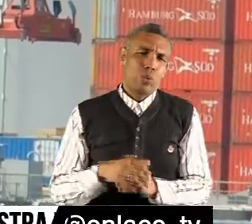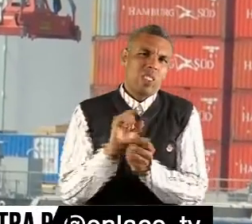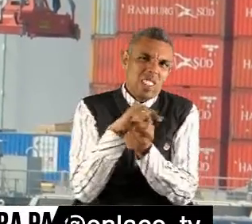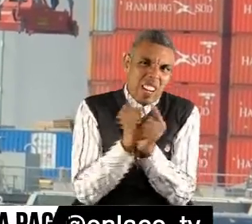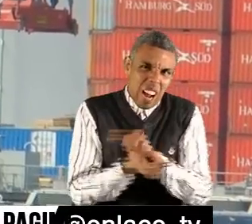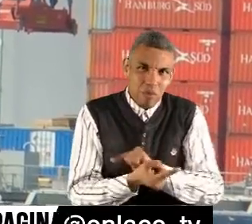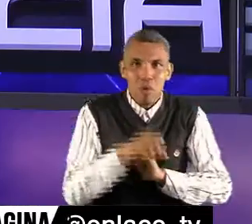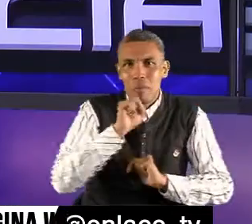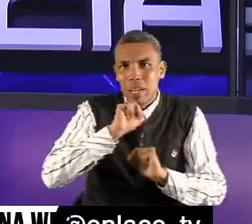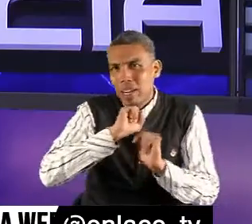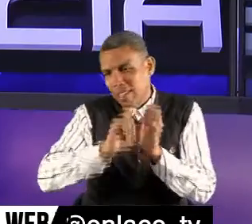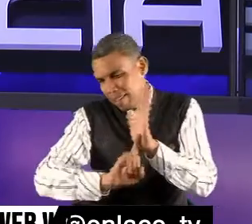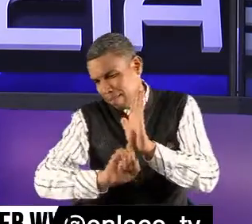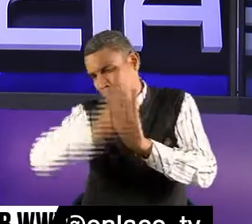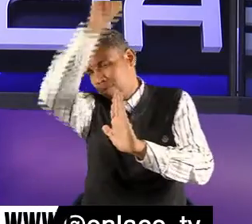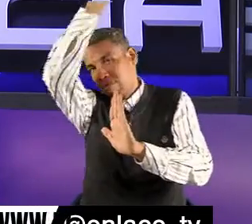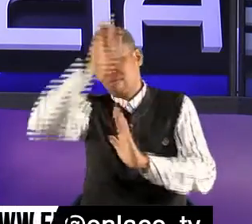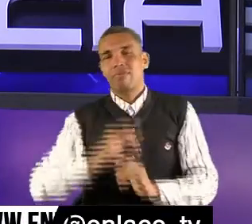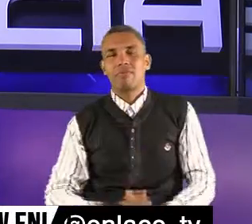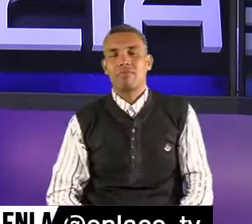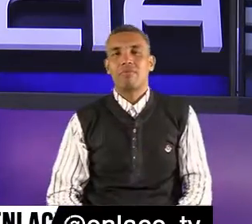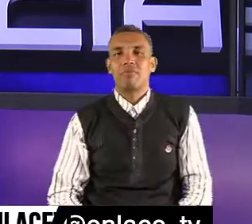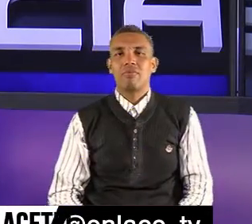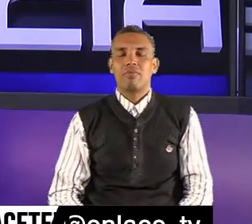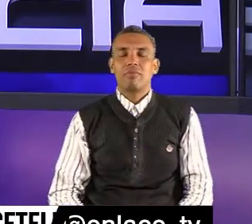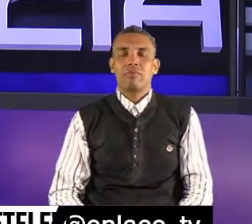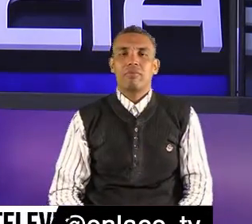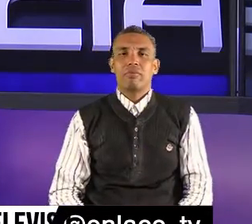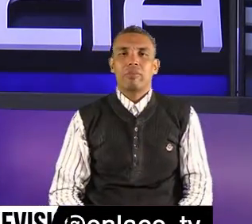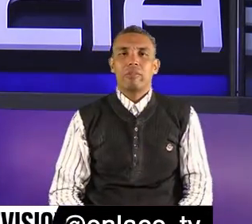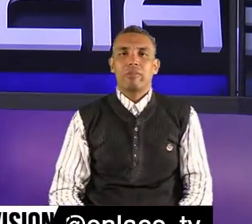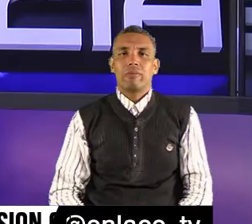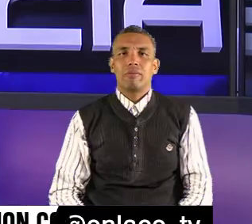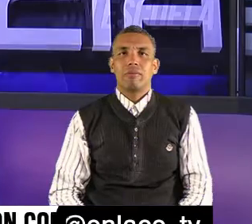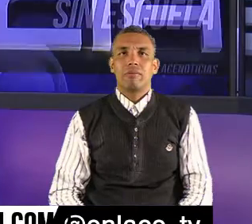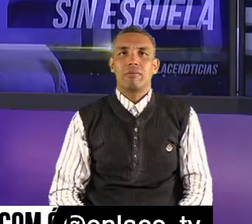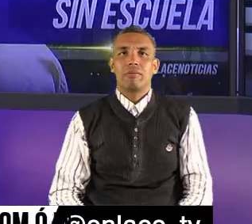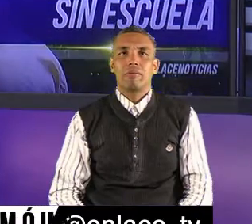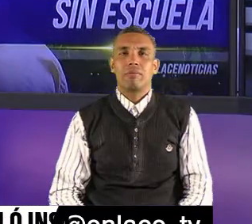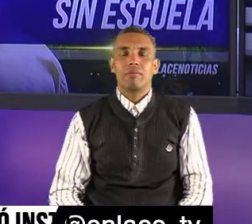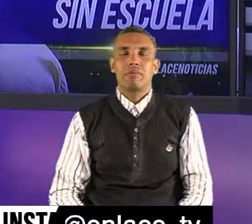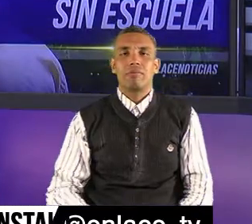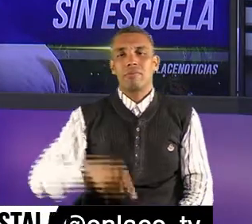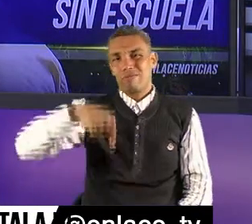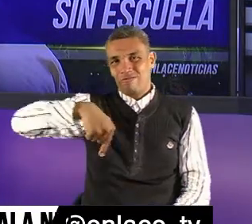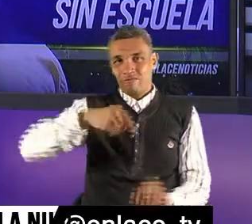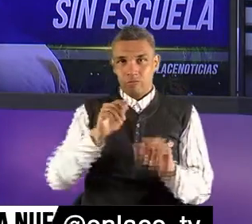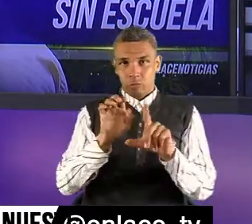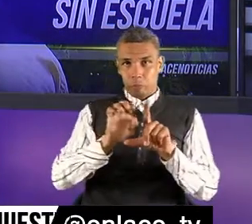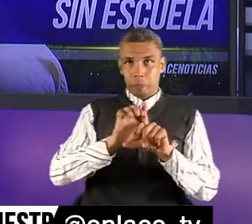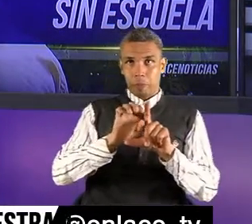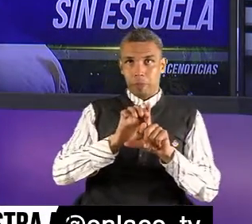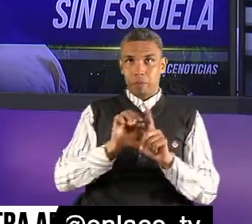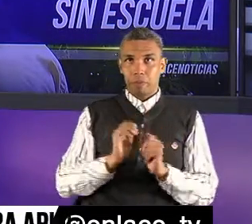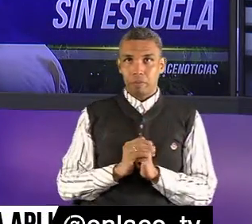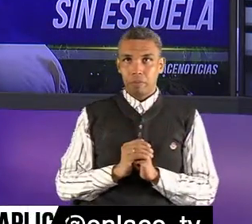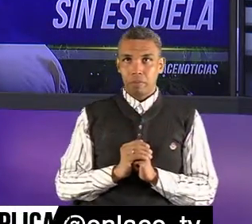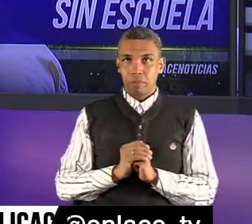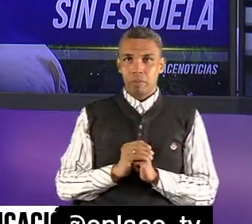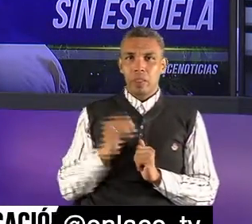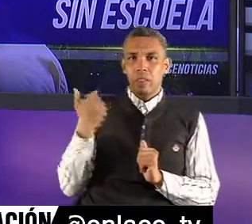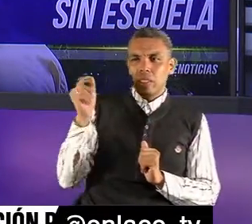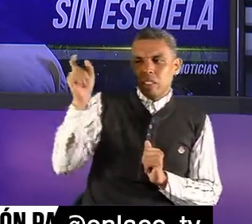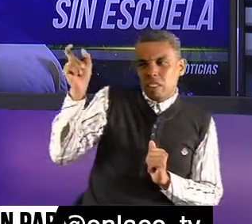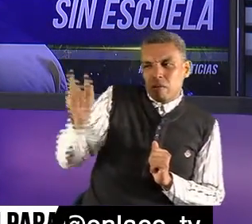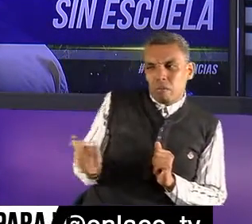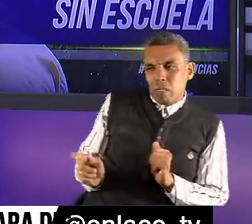desarrollo. En Enlace Noticias, en nuestra sección personajes, presentamos la crónica del profesor que creó una